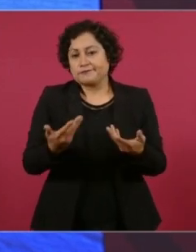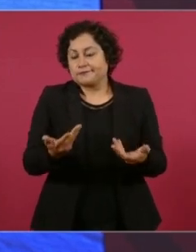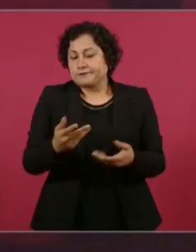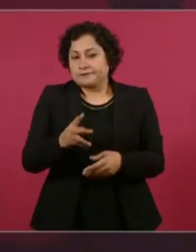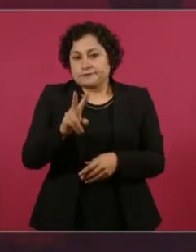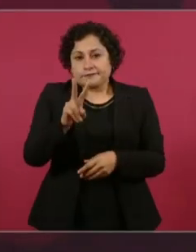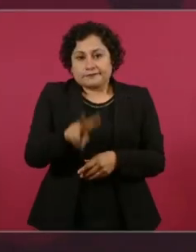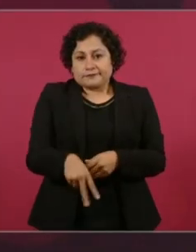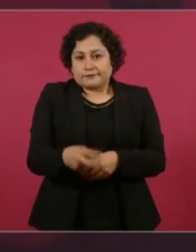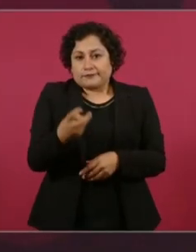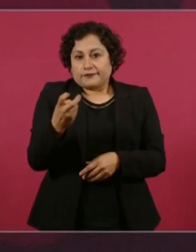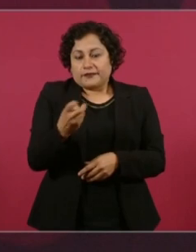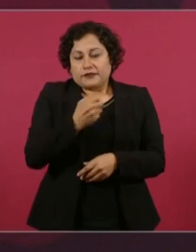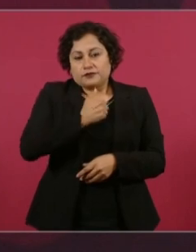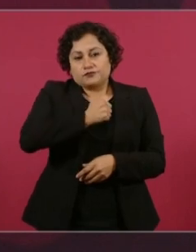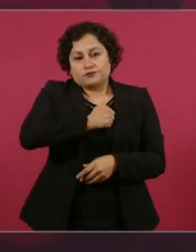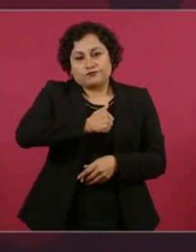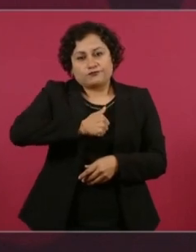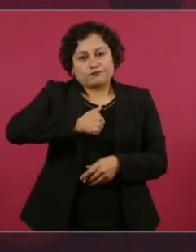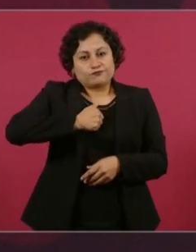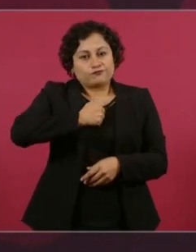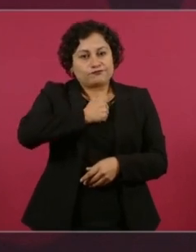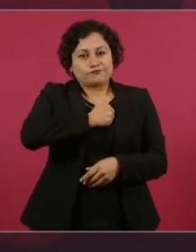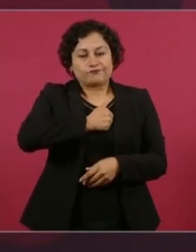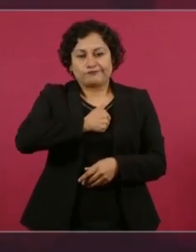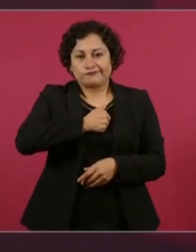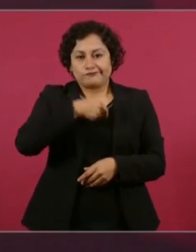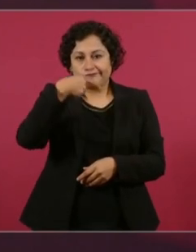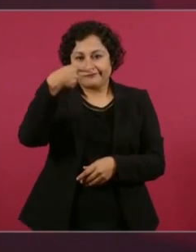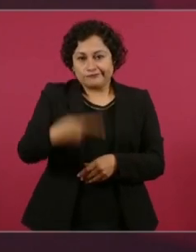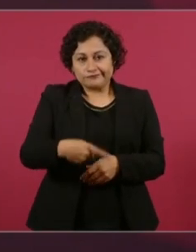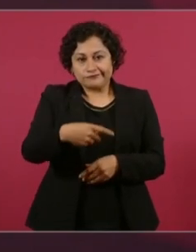lamentablemente la capital de la manipulación,